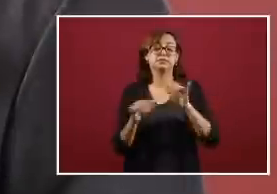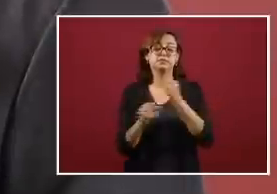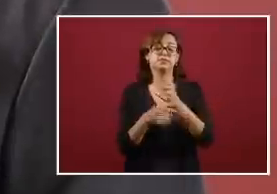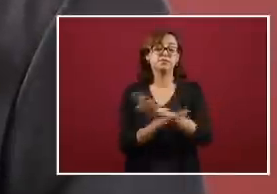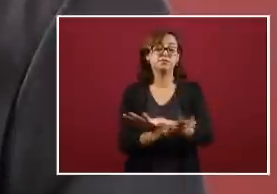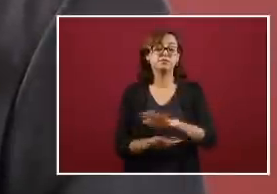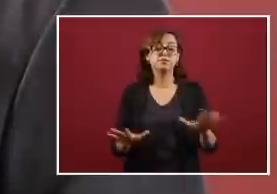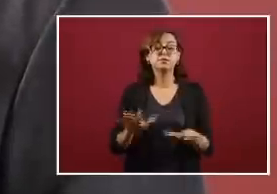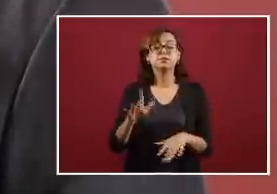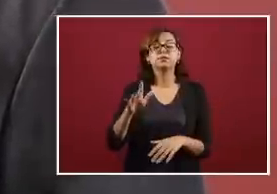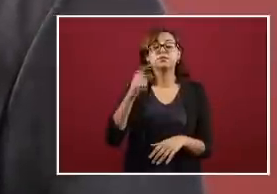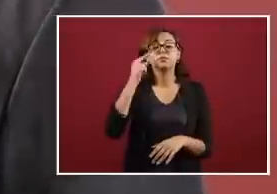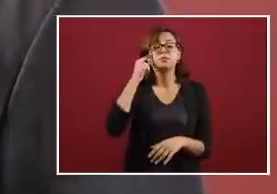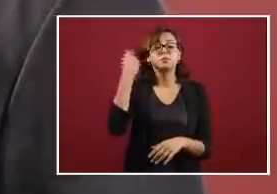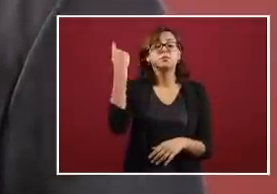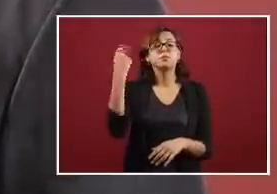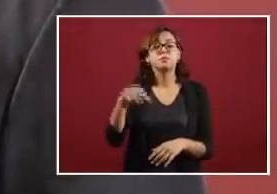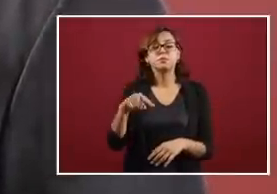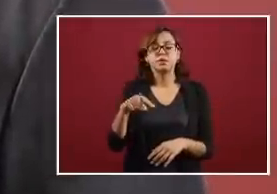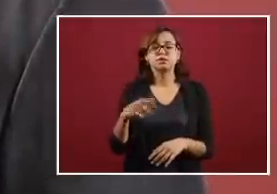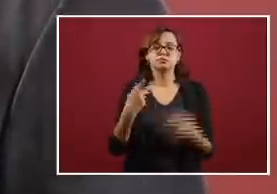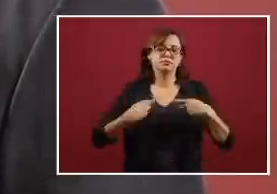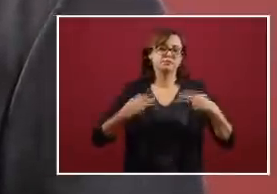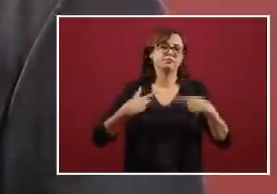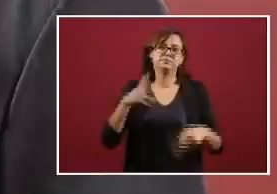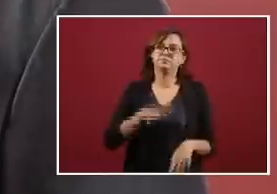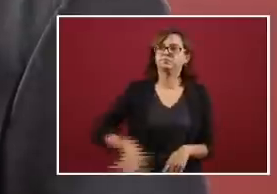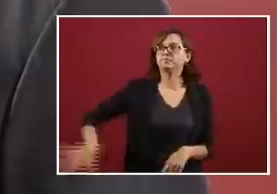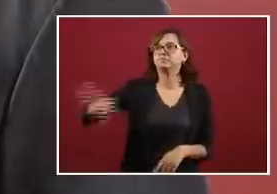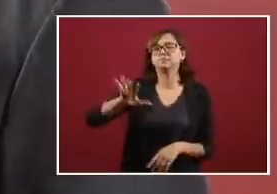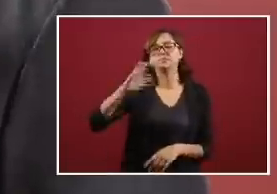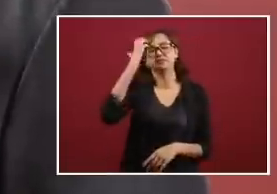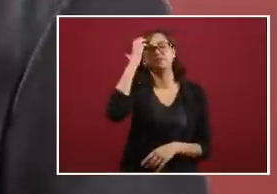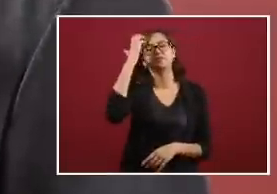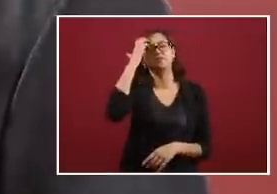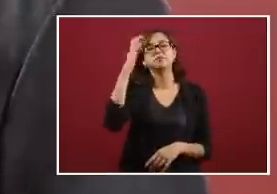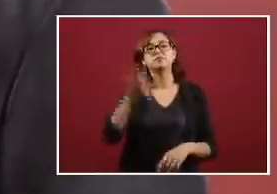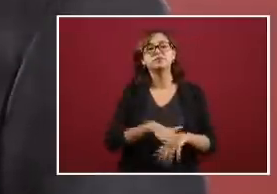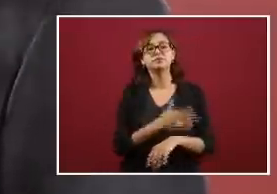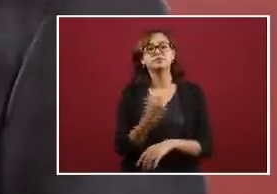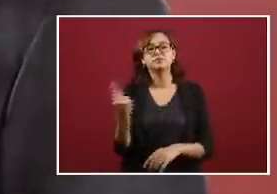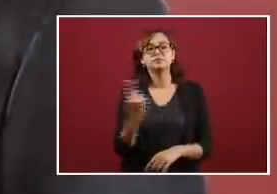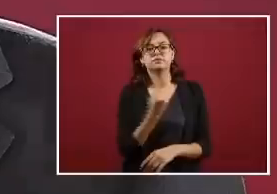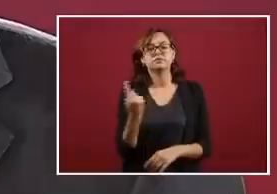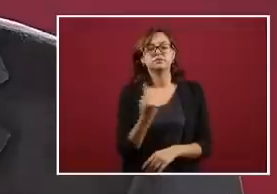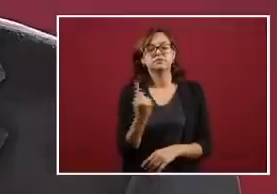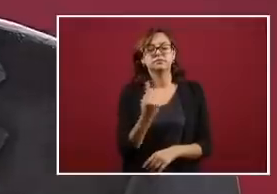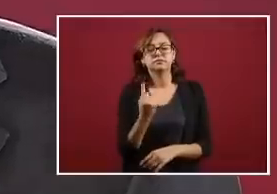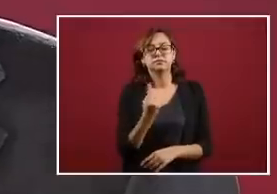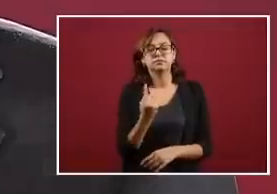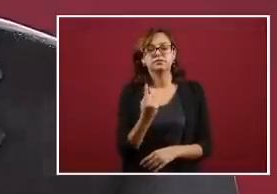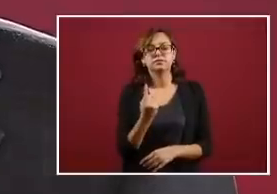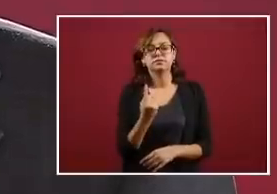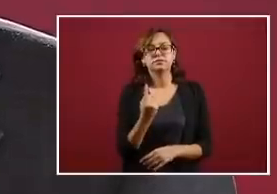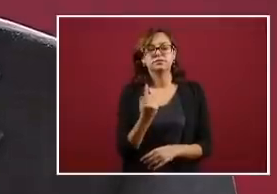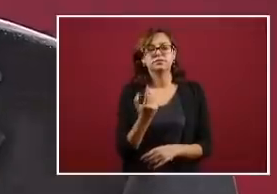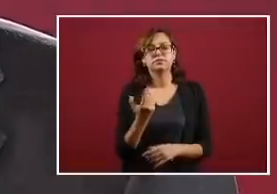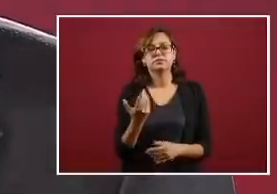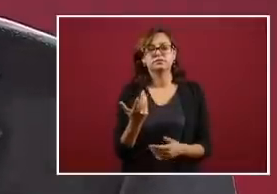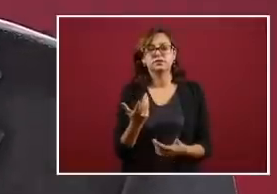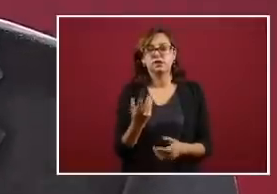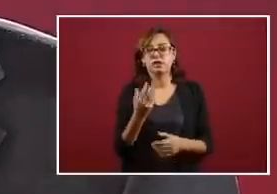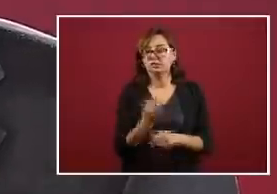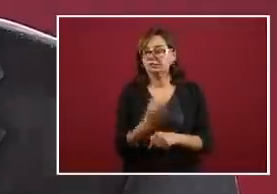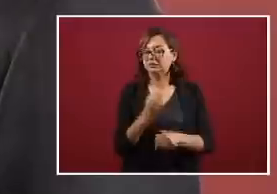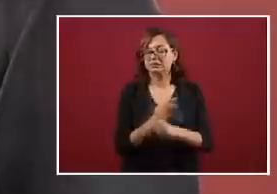para el pueblo, para los mexicanos, porque este es el